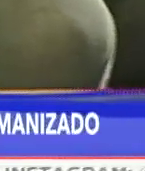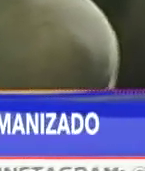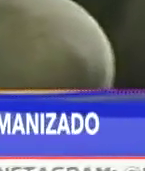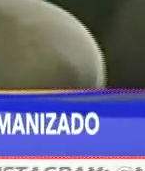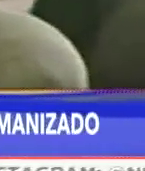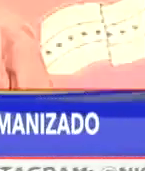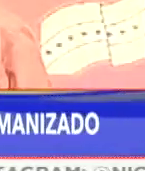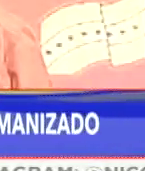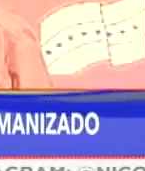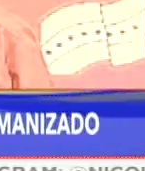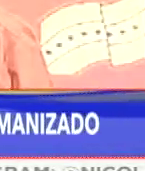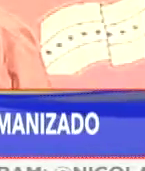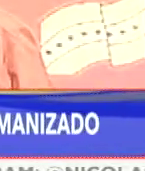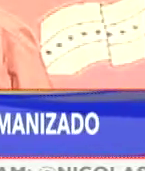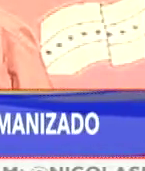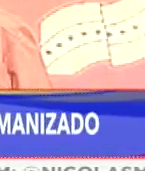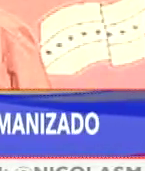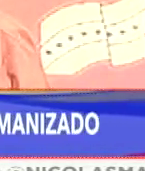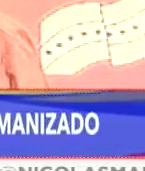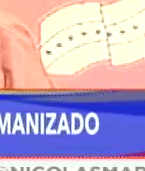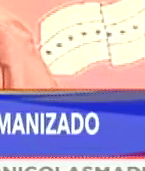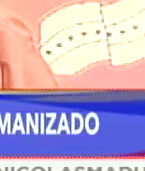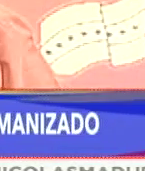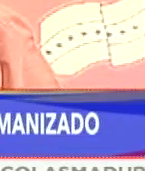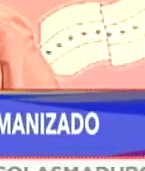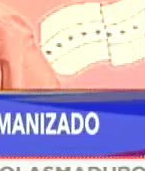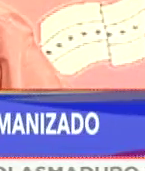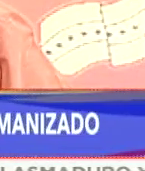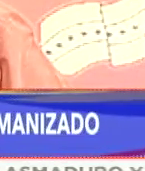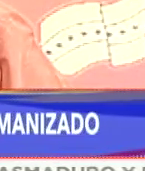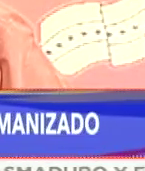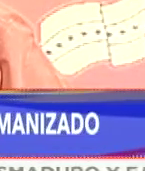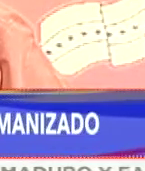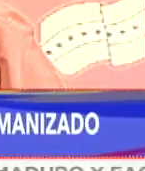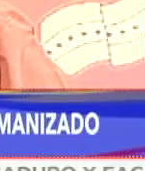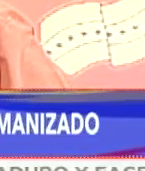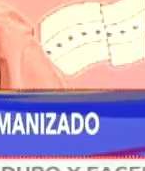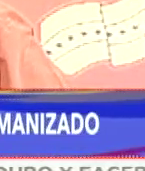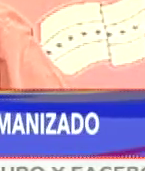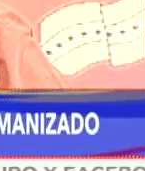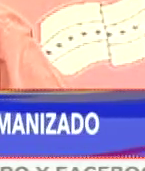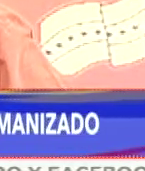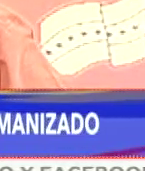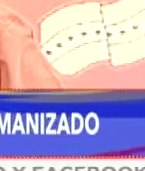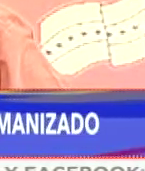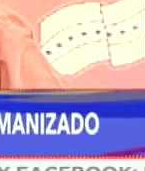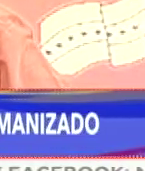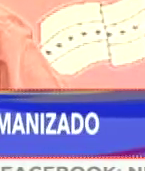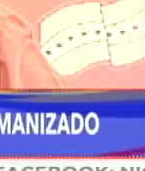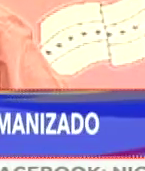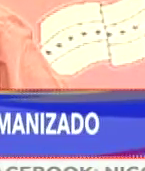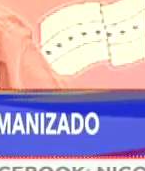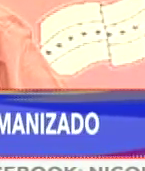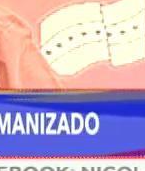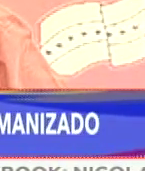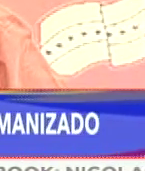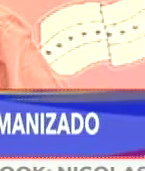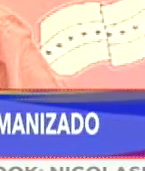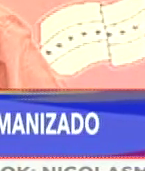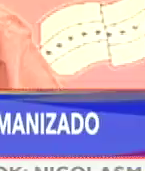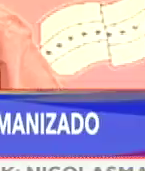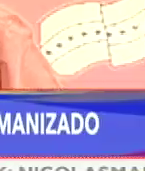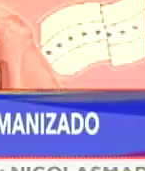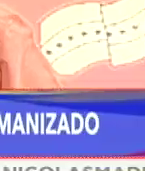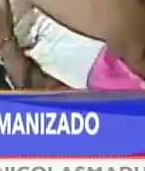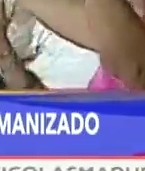más, perdona que te interrumpa. Quiero darle el saludo al pueblo de Venezuela. Estamos en cadena nacional de radio y